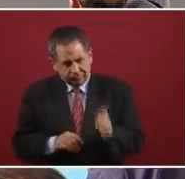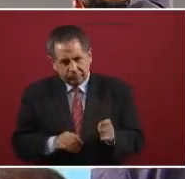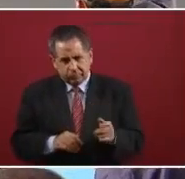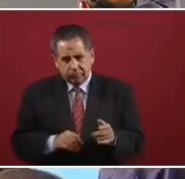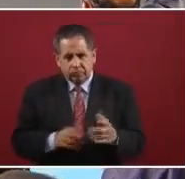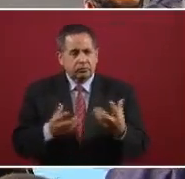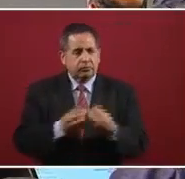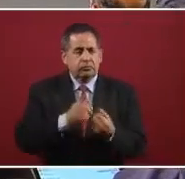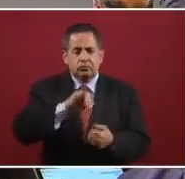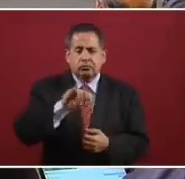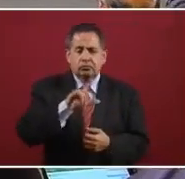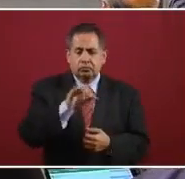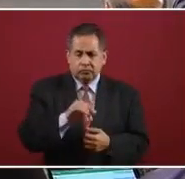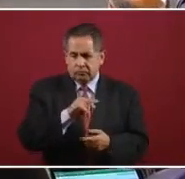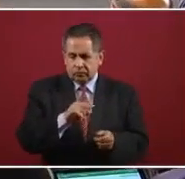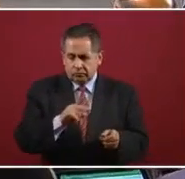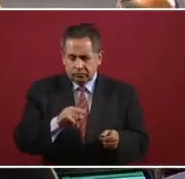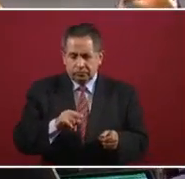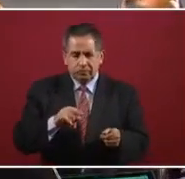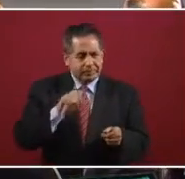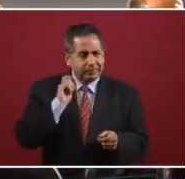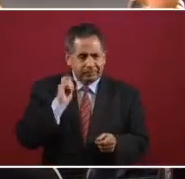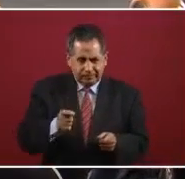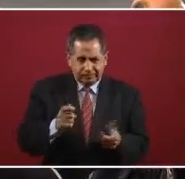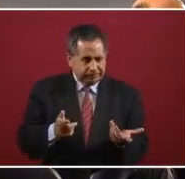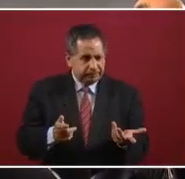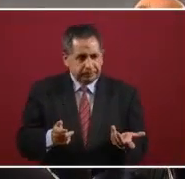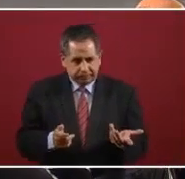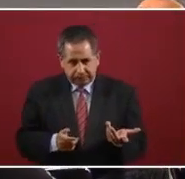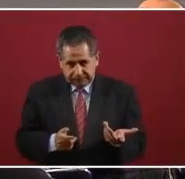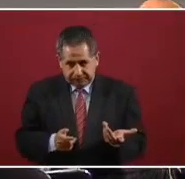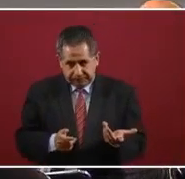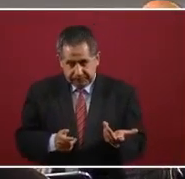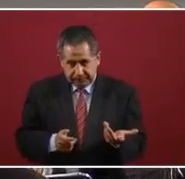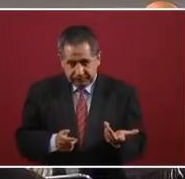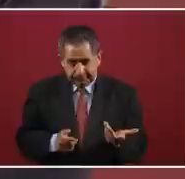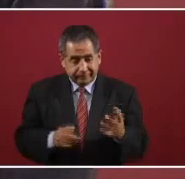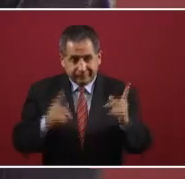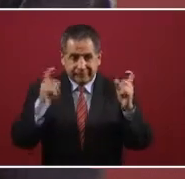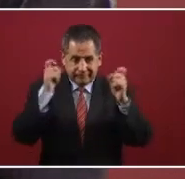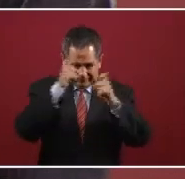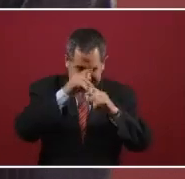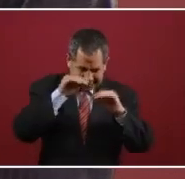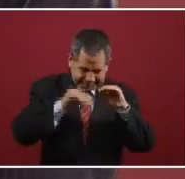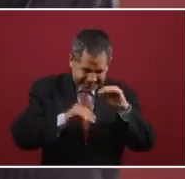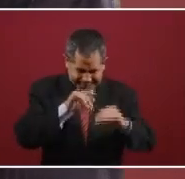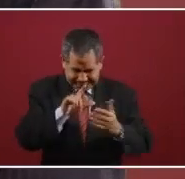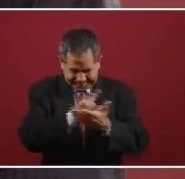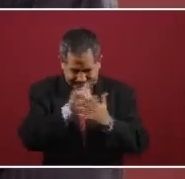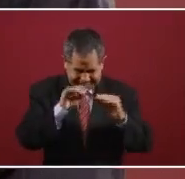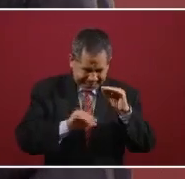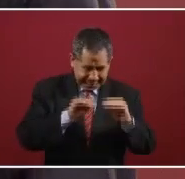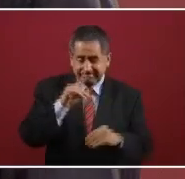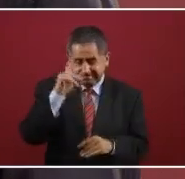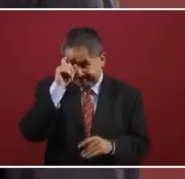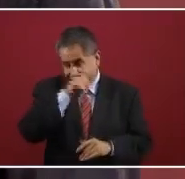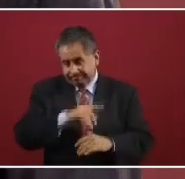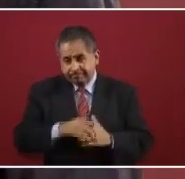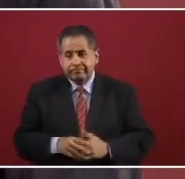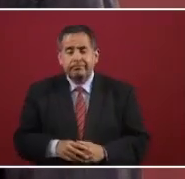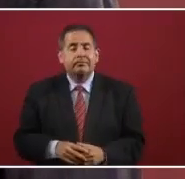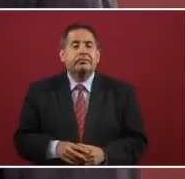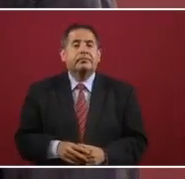o Julio Scherrer, sino que es complicado. O sea,